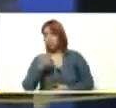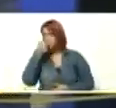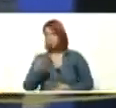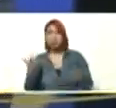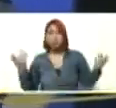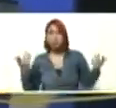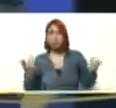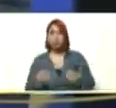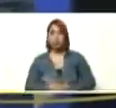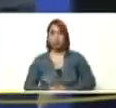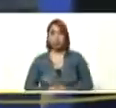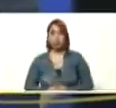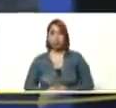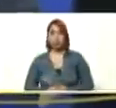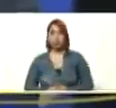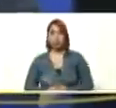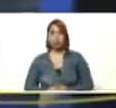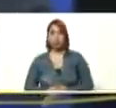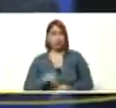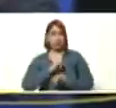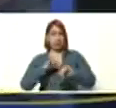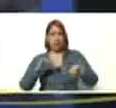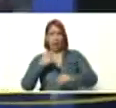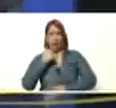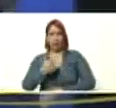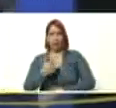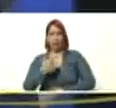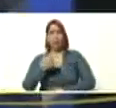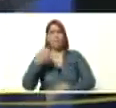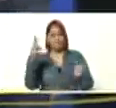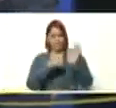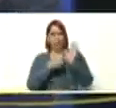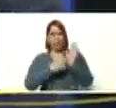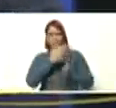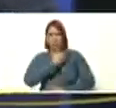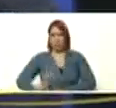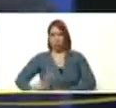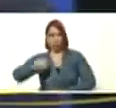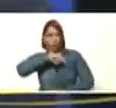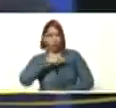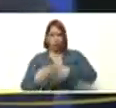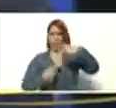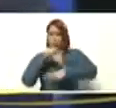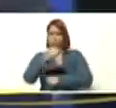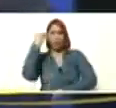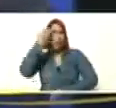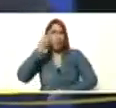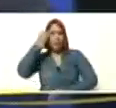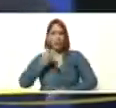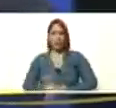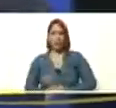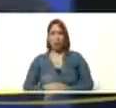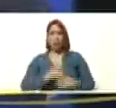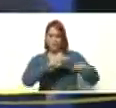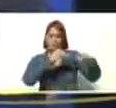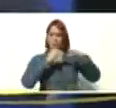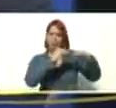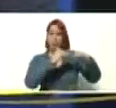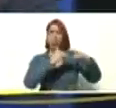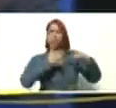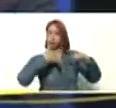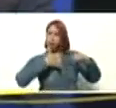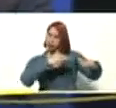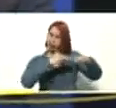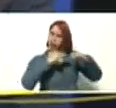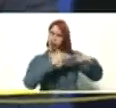cuenta. Ya, de antemano, mi presidente, de verdad, que nosotros los revolucionarios pensamos lo mismo, porque sentimos lo mismo,